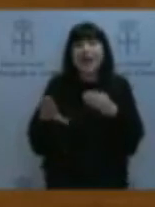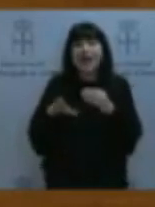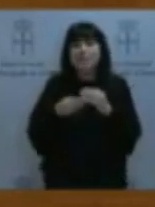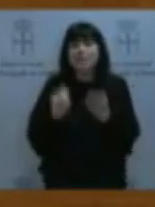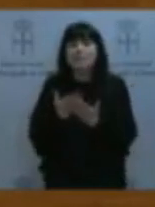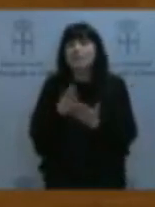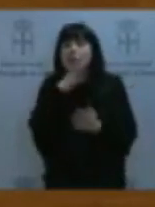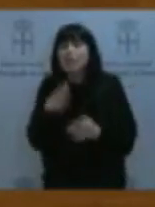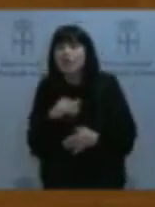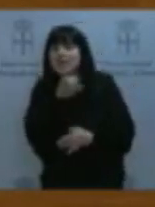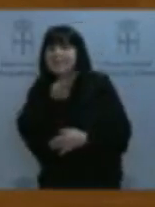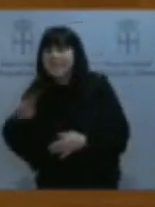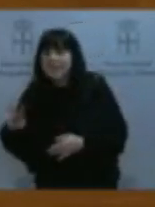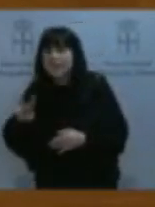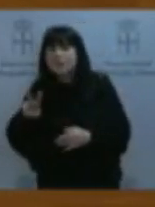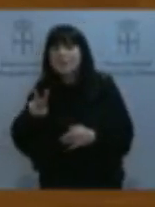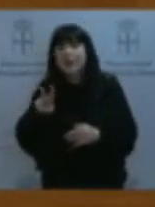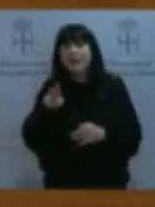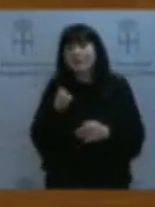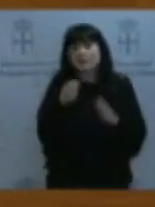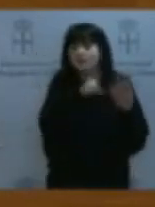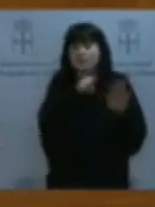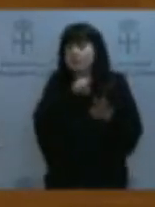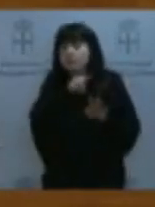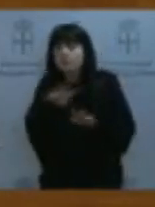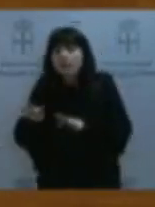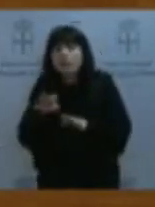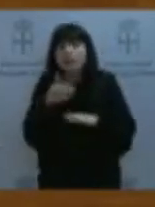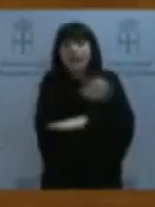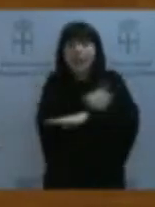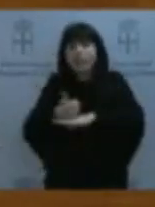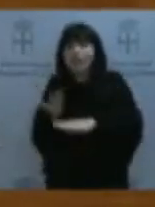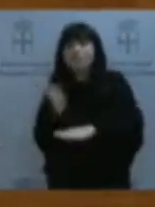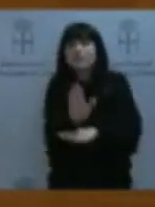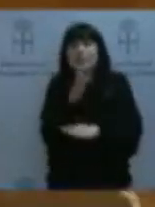28614 y la presentada por Ciudadanos con el número 28615. Gracias.